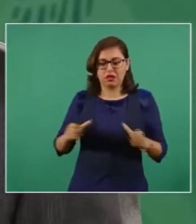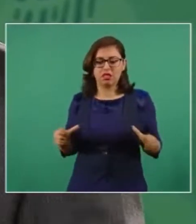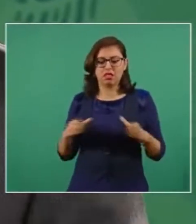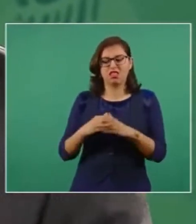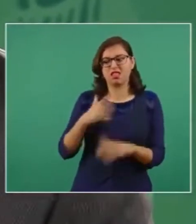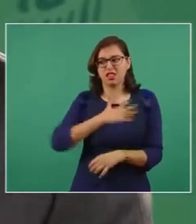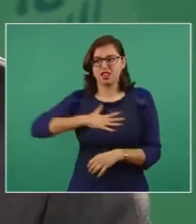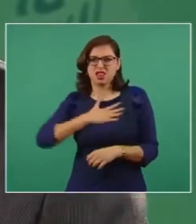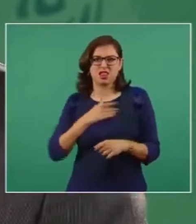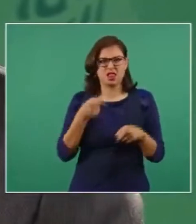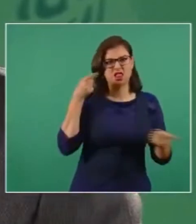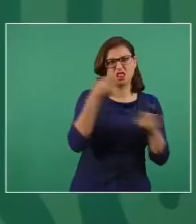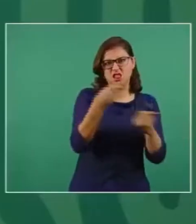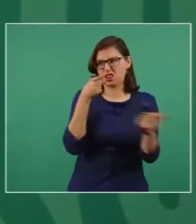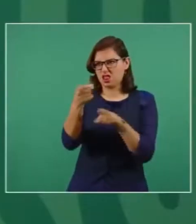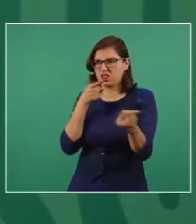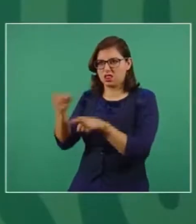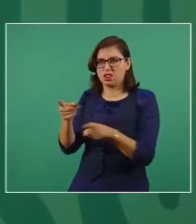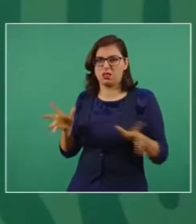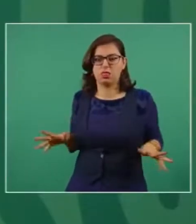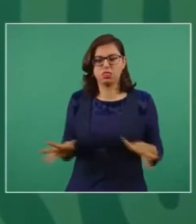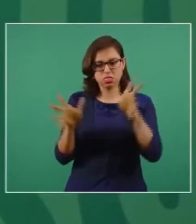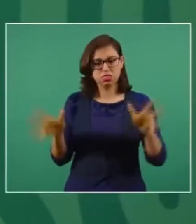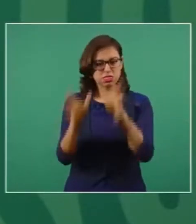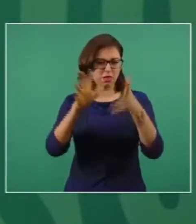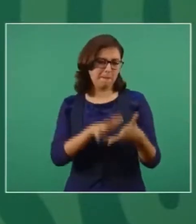porque siempre hay